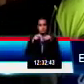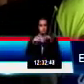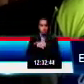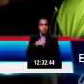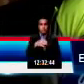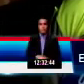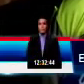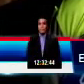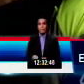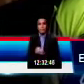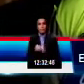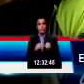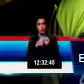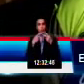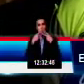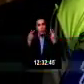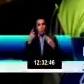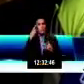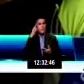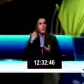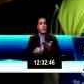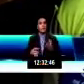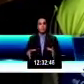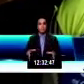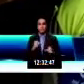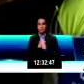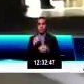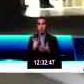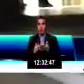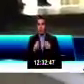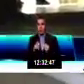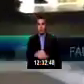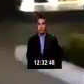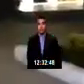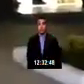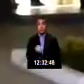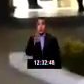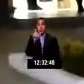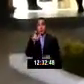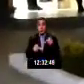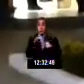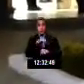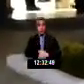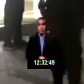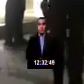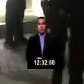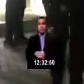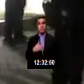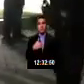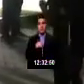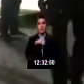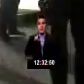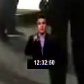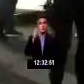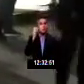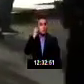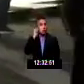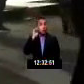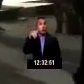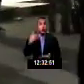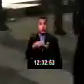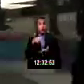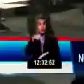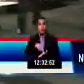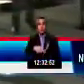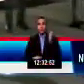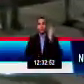Incluyeron varias oficinas públicas justamente para recuperar varios indicios, ¿no? Entre los 5 aprehendidos por la policía, existen 3 mujeres. Todos ellos